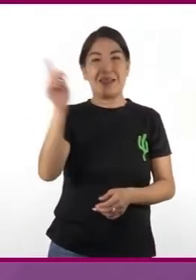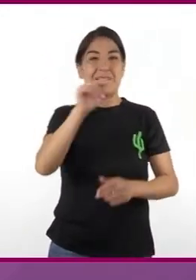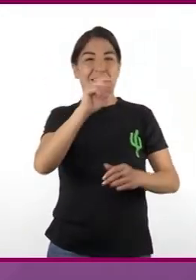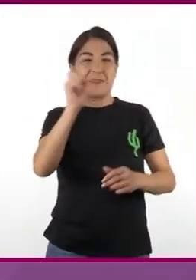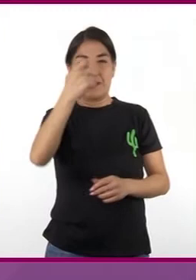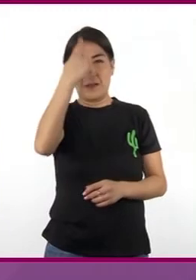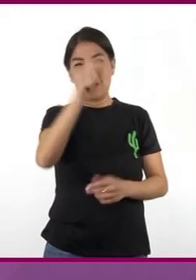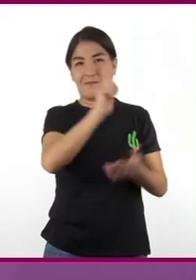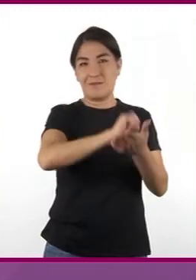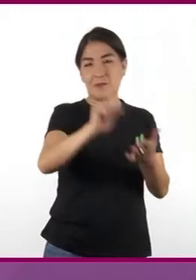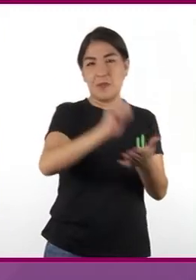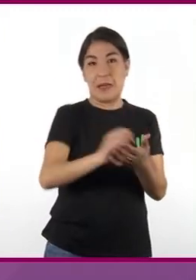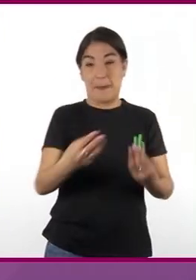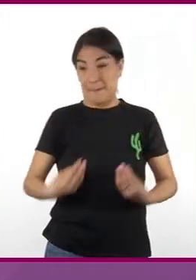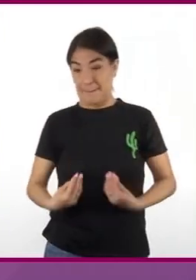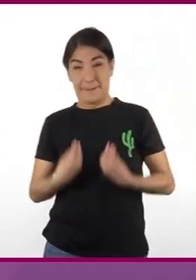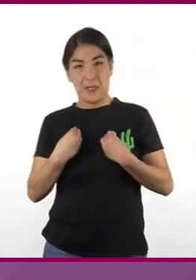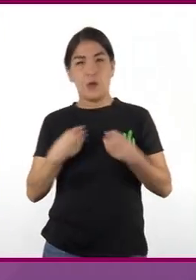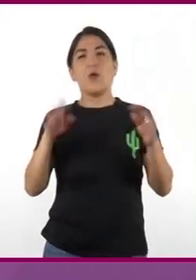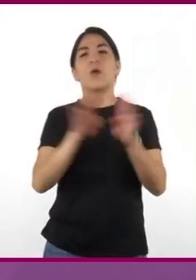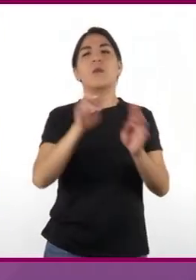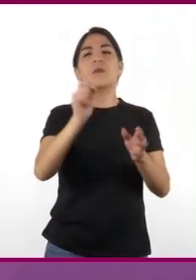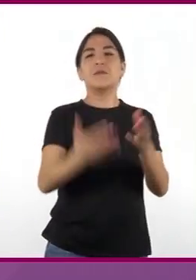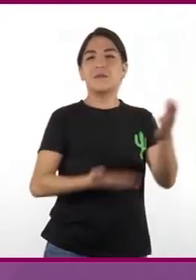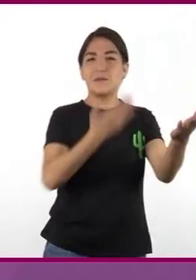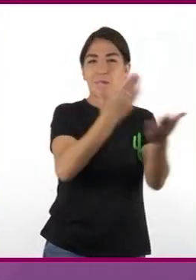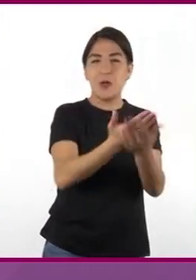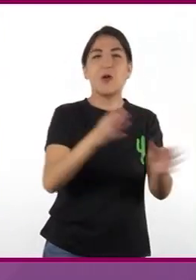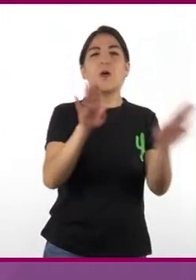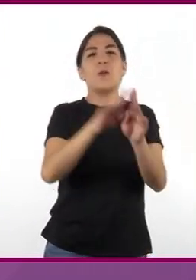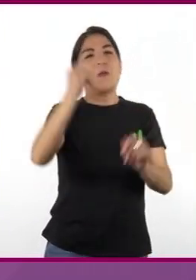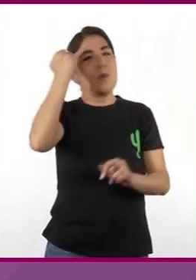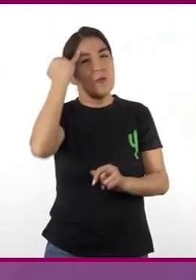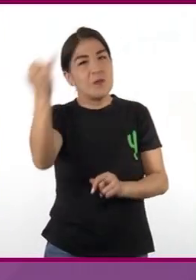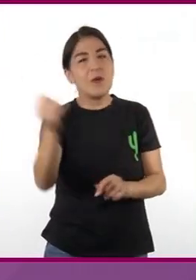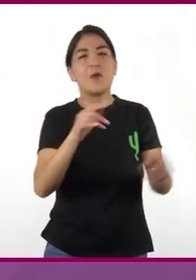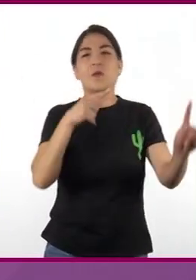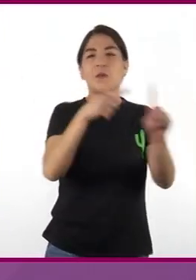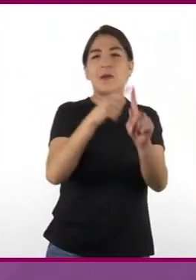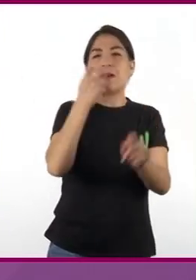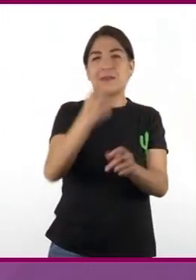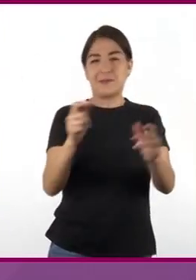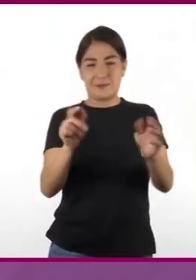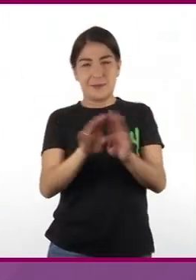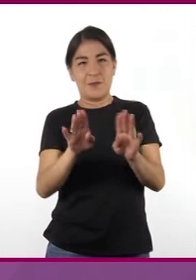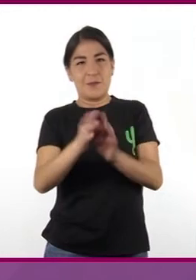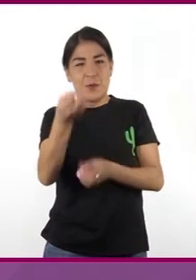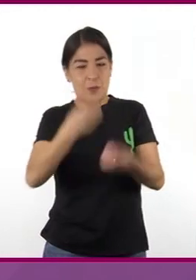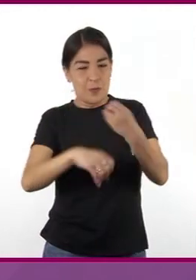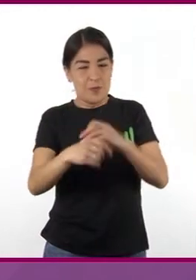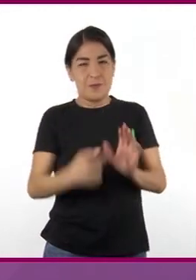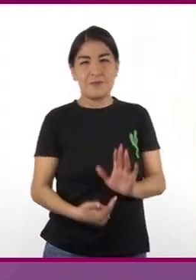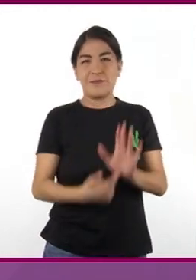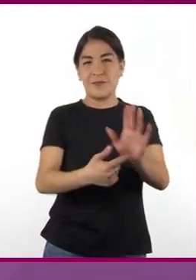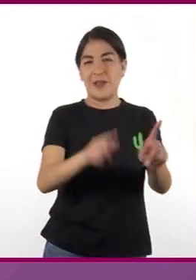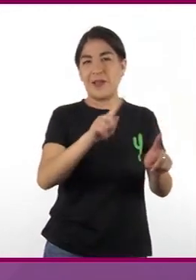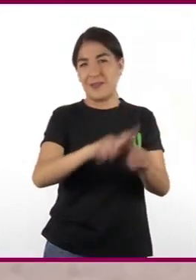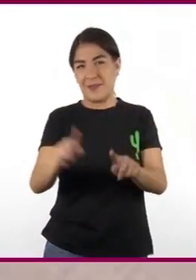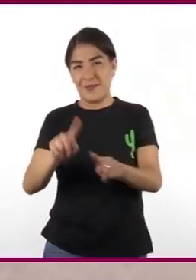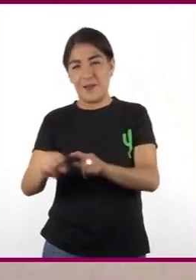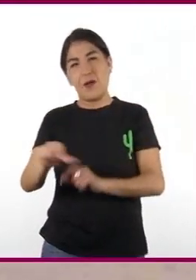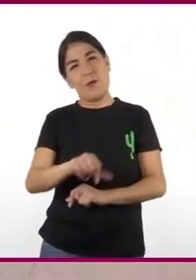el prólogo tiende a destacar las propuestas estéticas o ideológicas que la obra despliega y que la diferencia de otras.